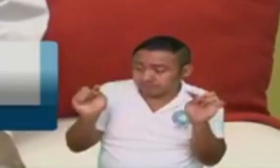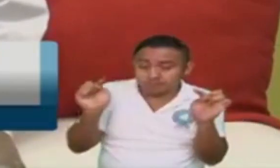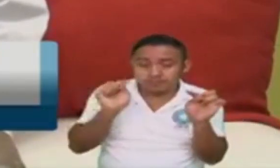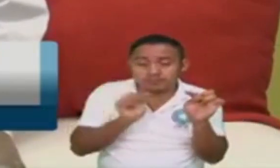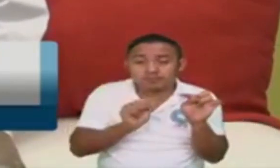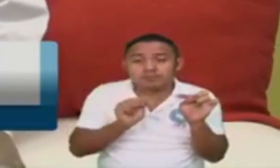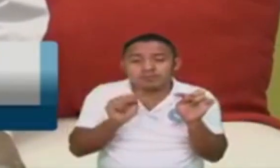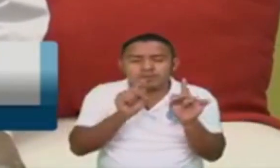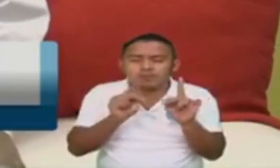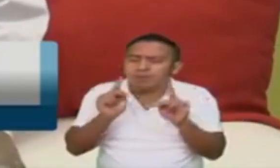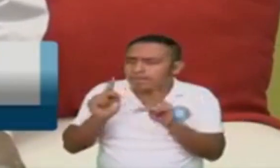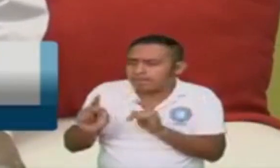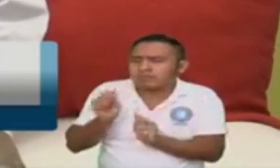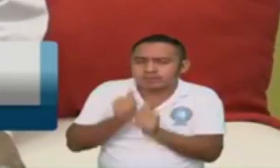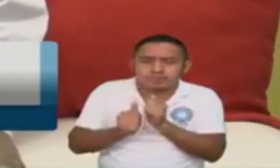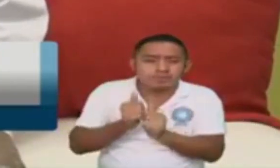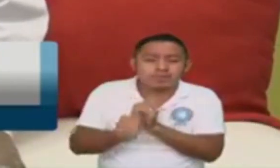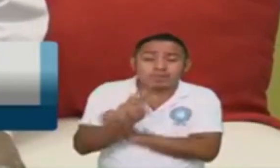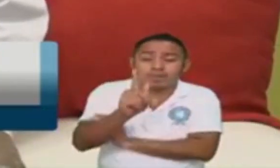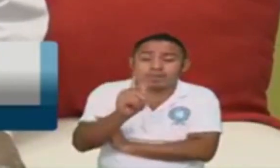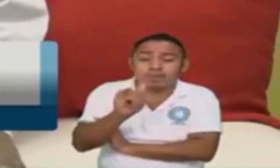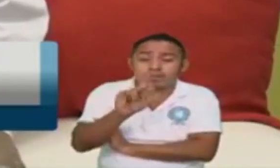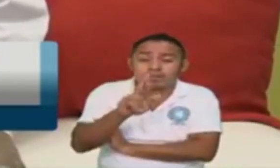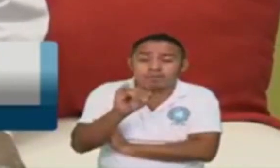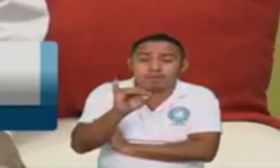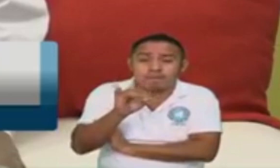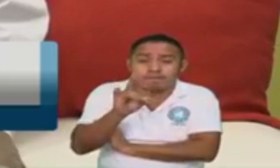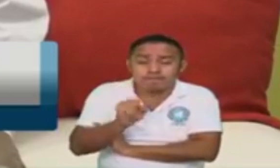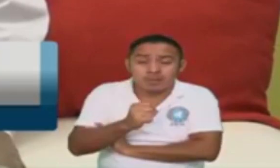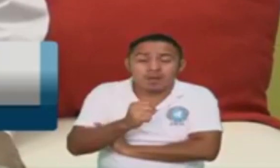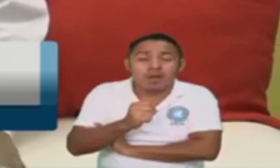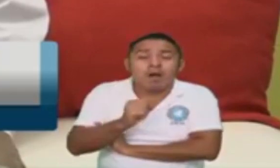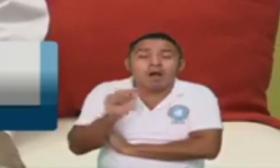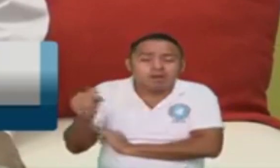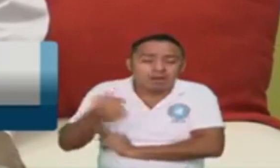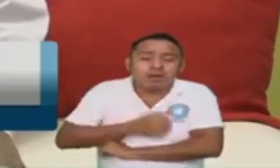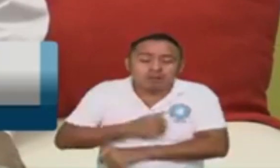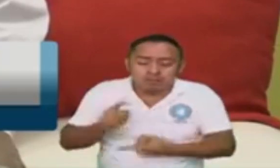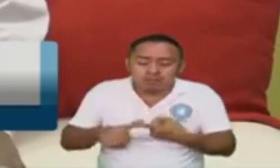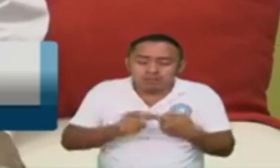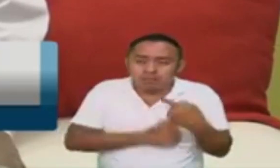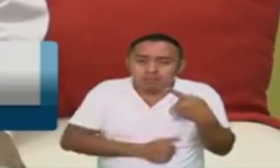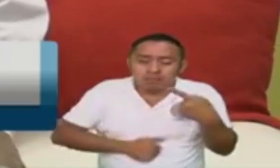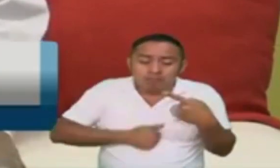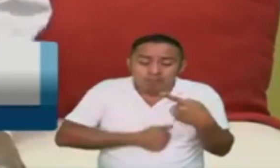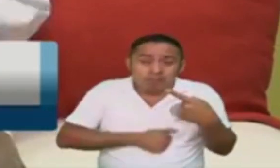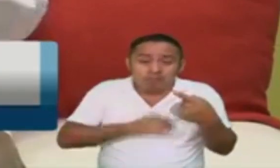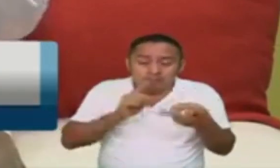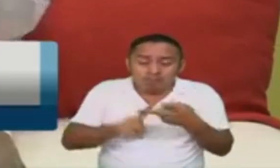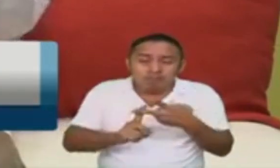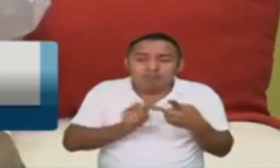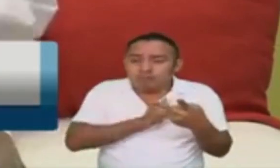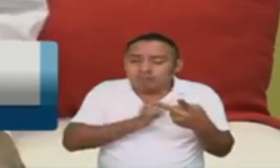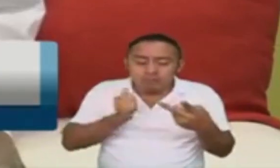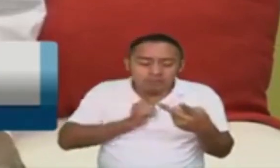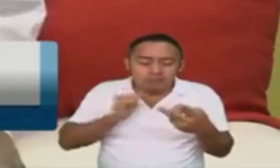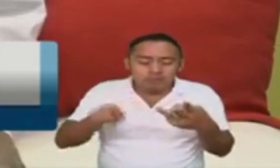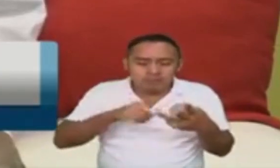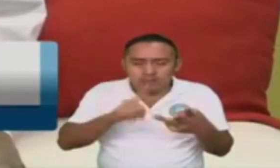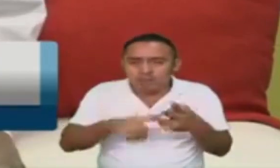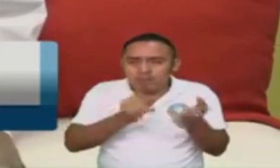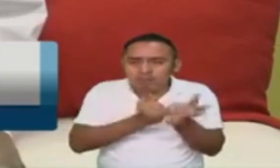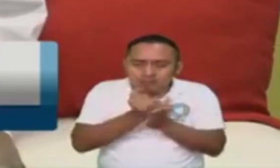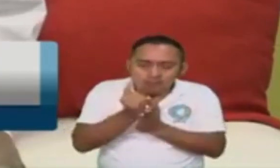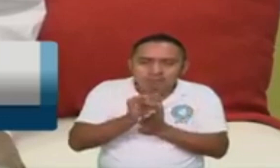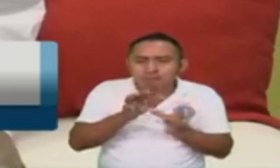de todo paciente con un problema del tiroides que uno sospeche, pues debe incluir el ultrasonido, los exámenes y otros estudios especiales. Pues en otros lados